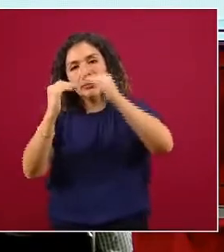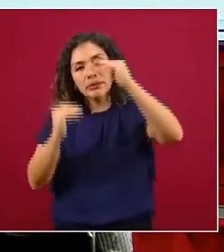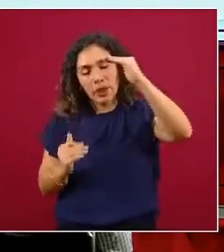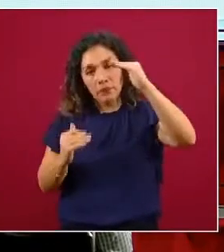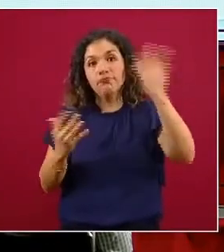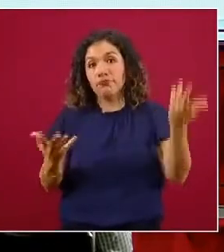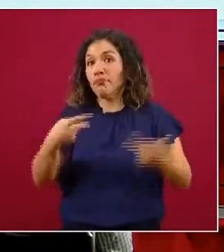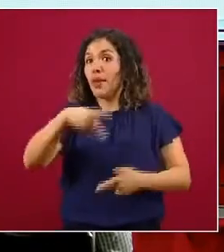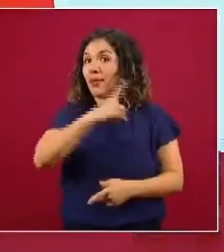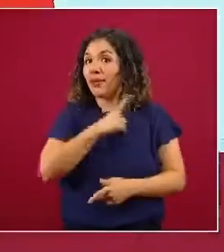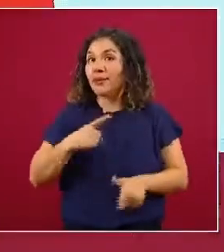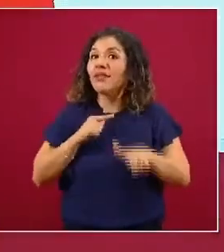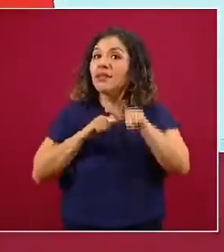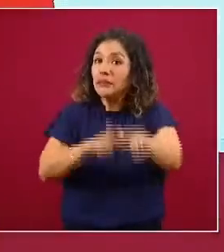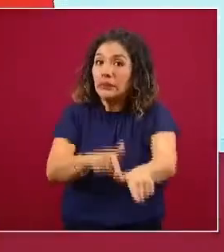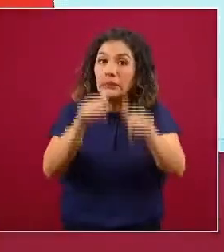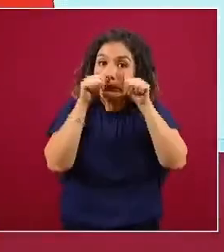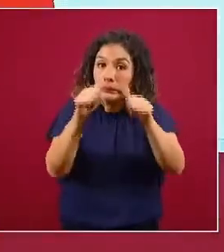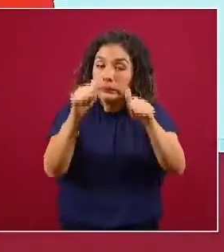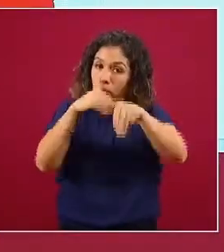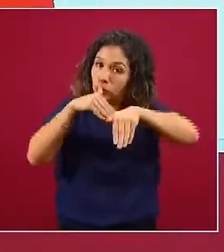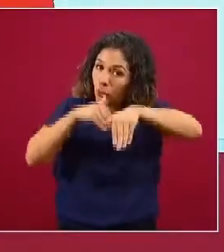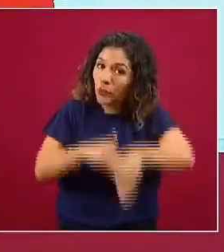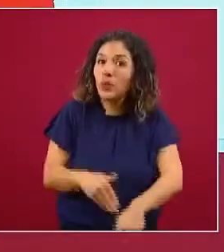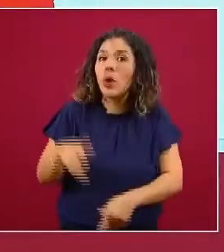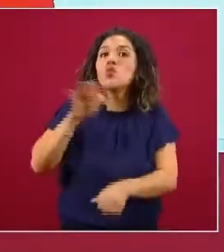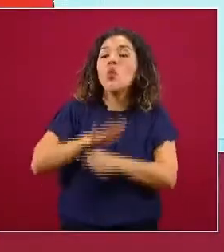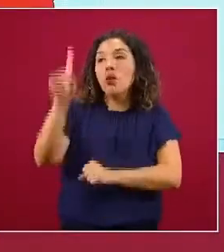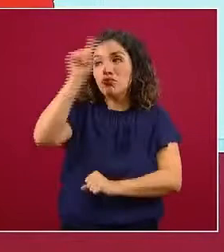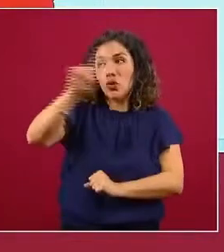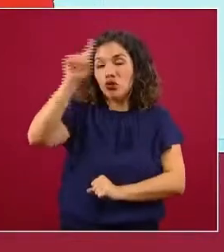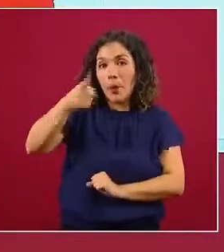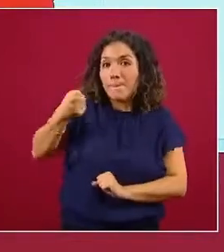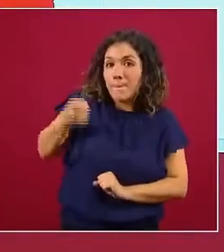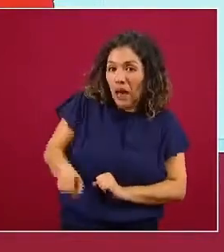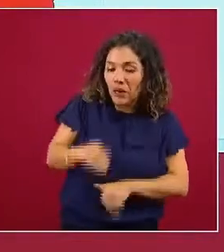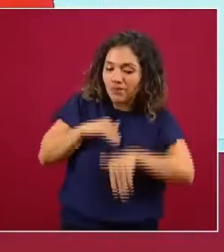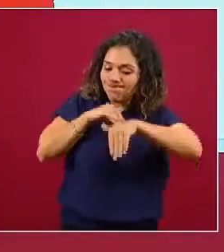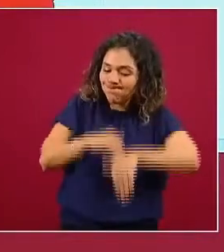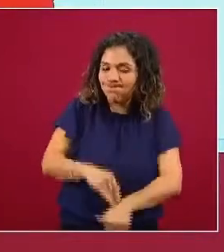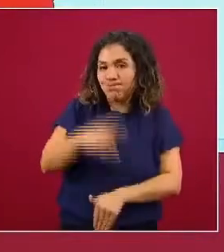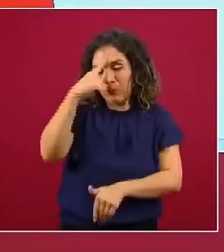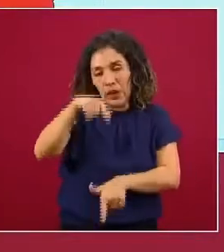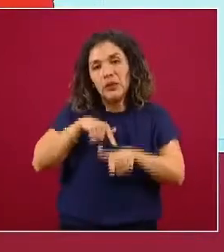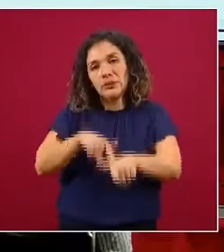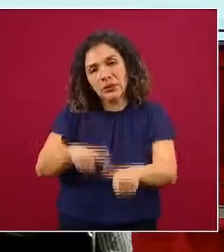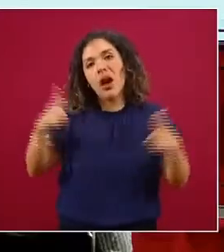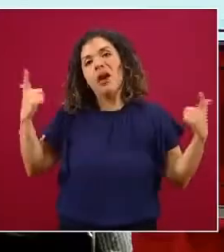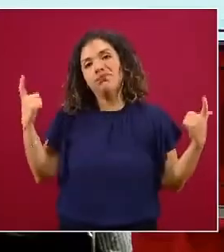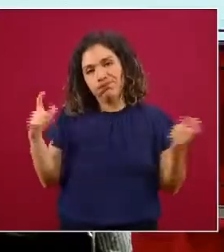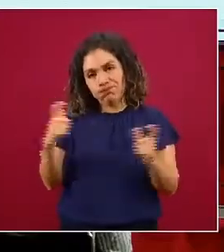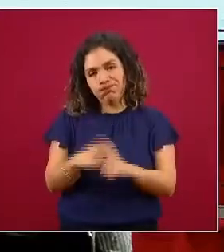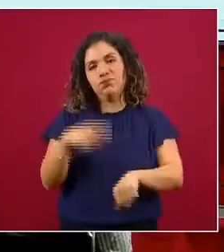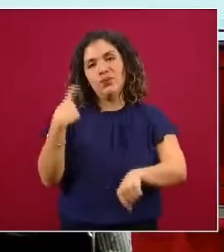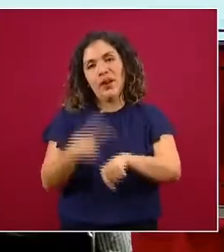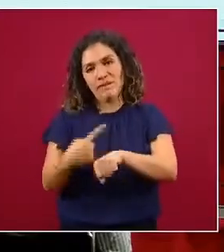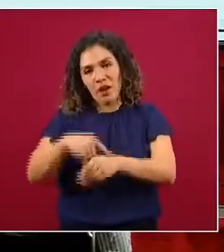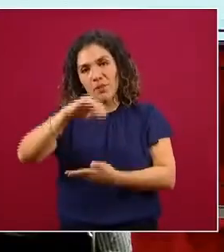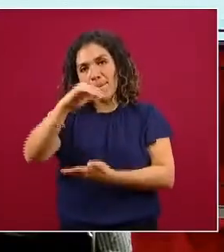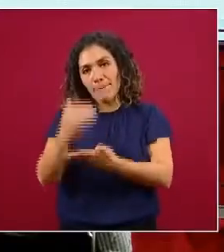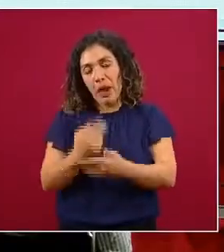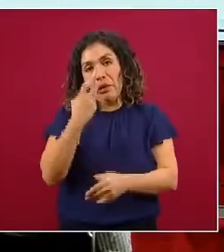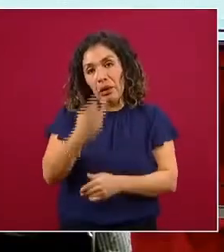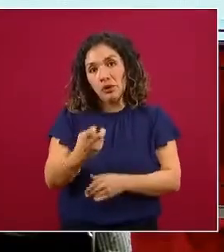Pero hay que continuar atendiendo las recomendaciones para que entonces podamos continuar con un descenso y esto no se